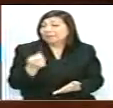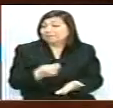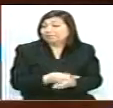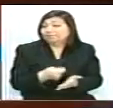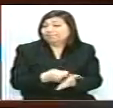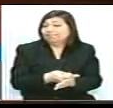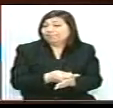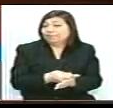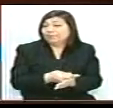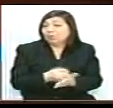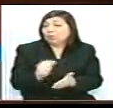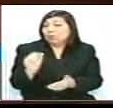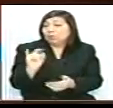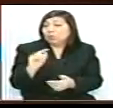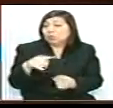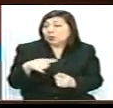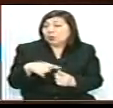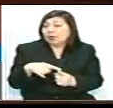deudas a la SUNAT?